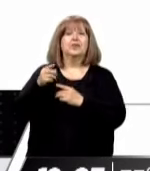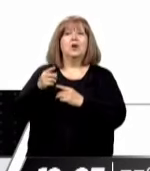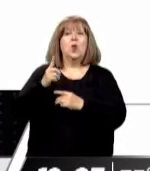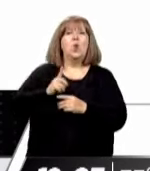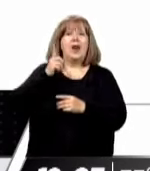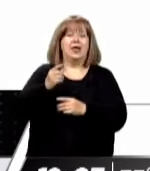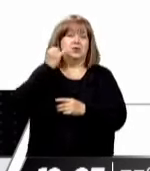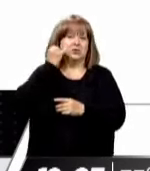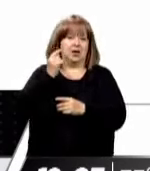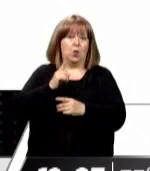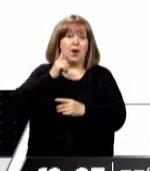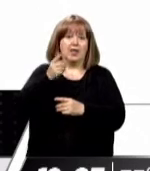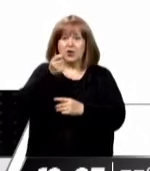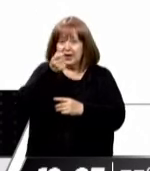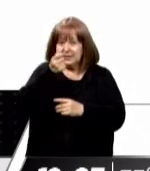roja. Sí. Y el reclamo,